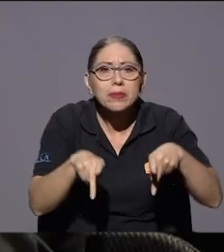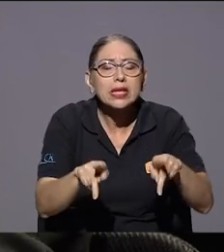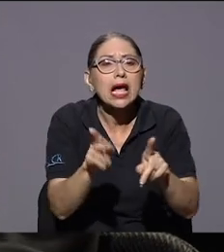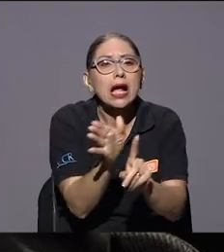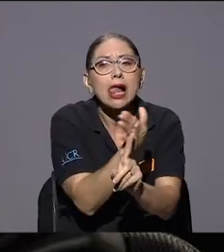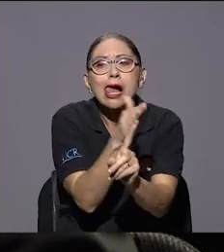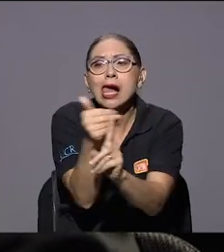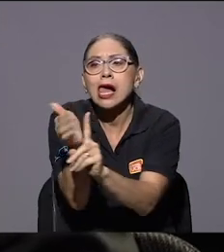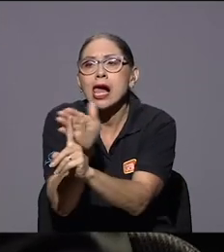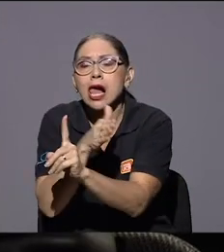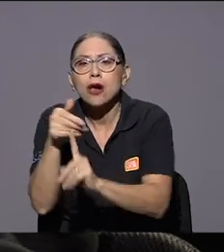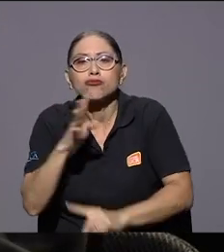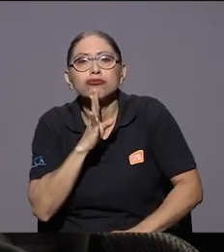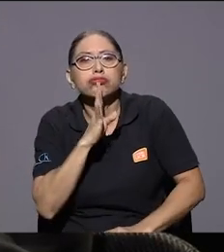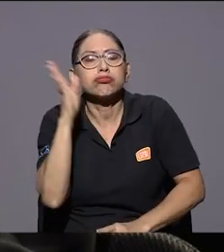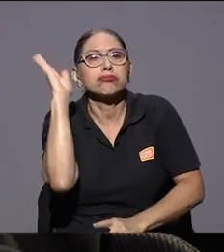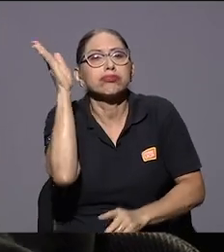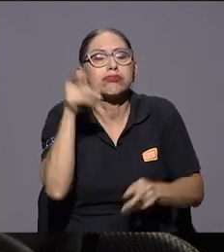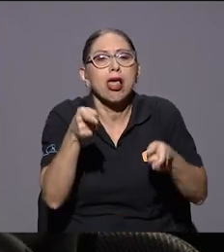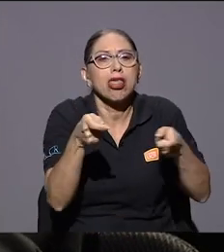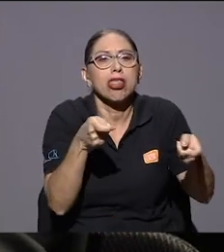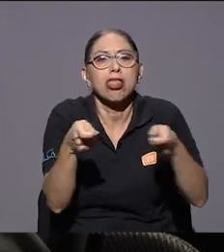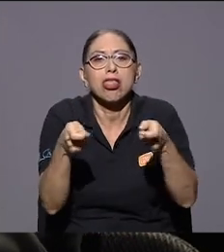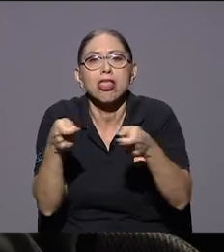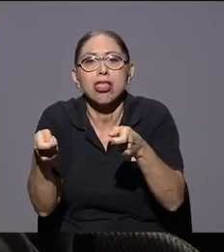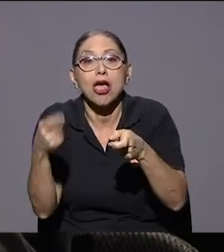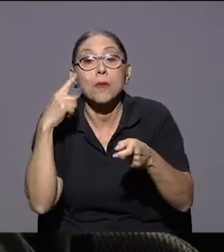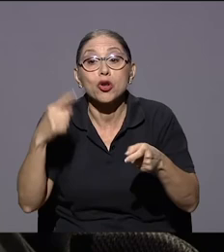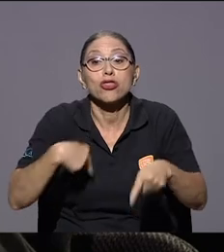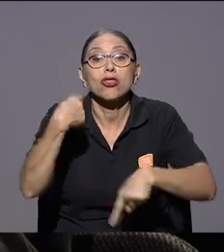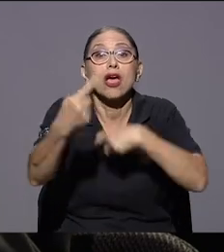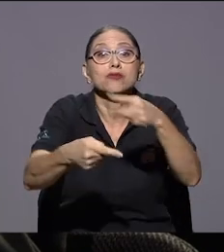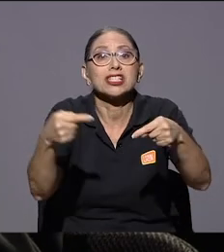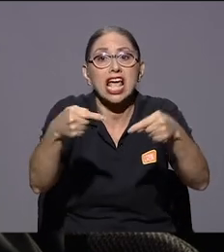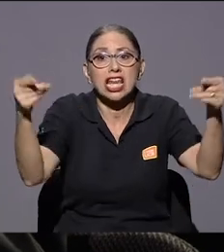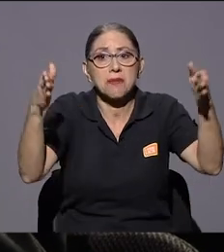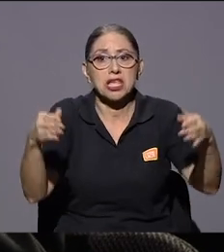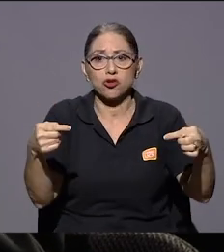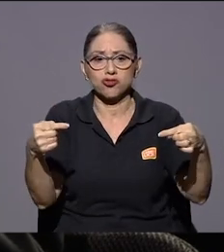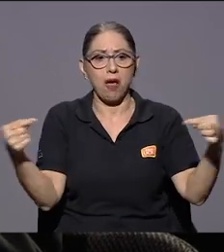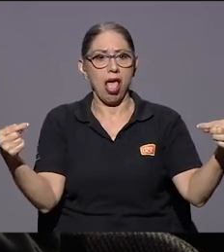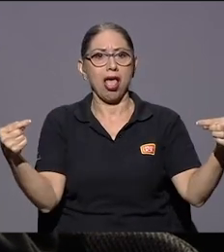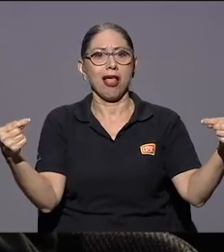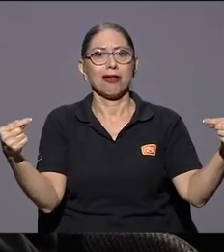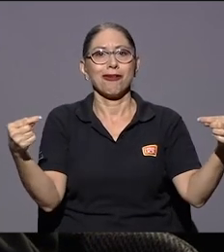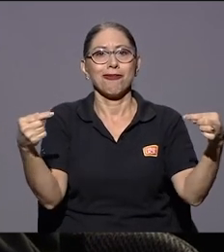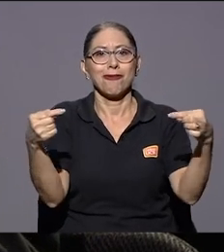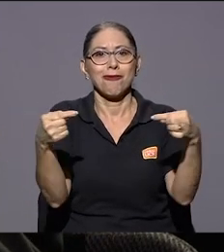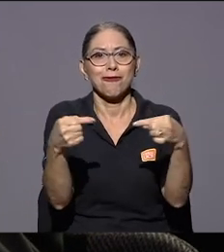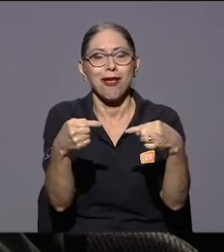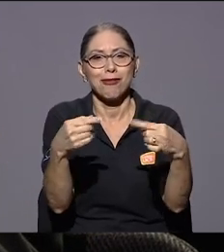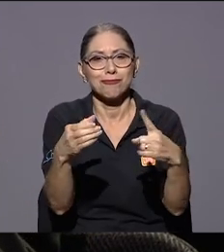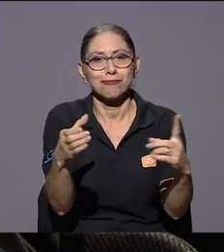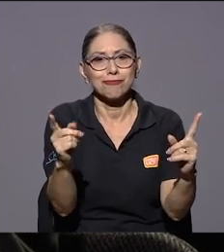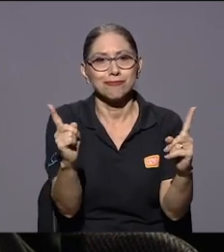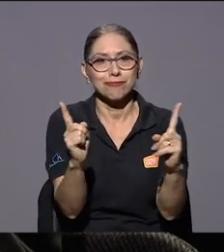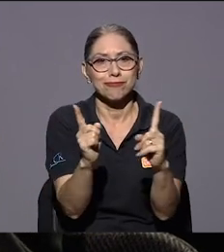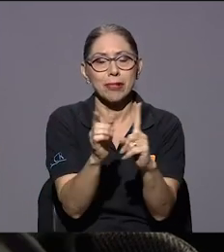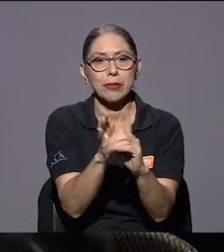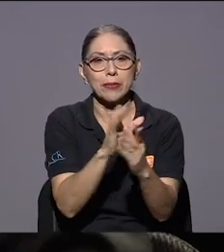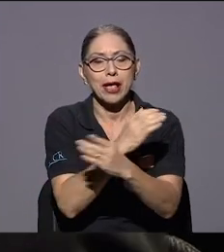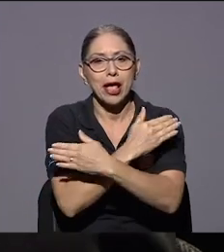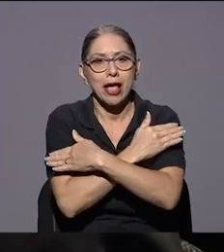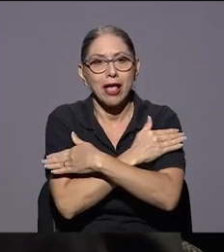pura manipulación, porque finalmente los enemigos terminan abrazándose para afectar estructuralmente los intereses de las